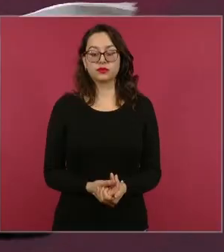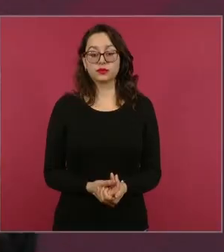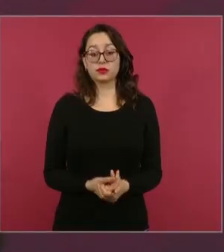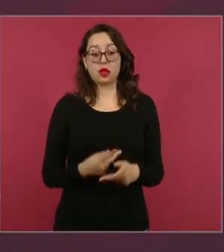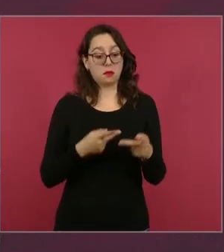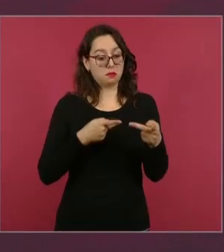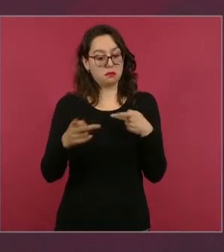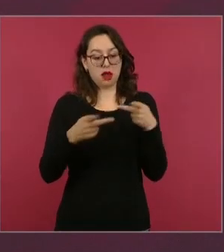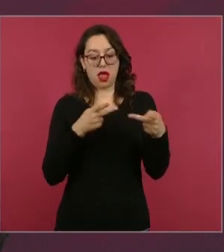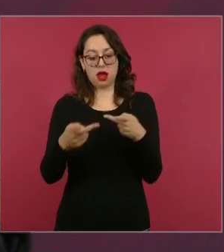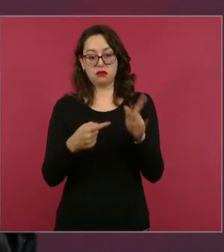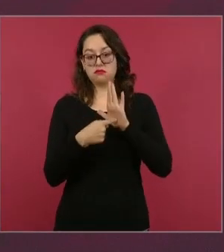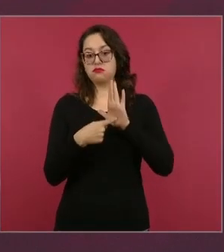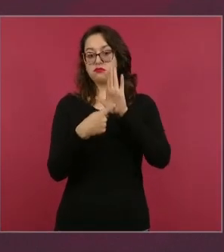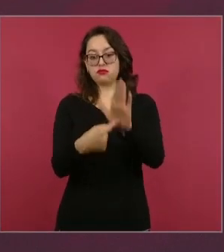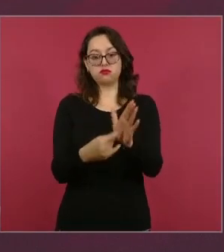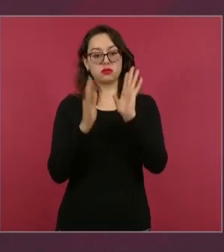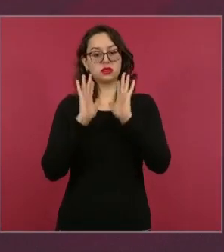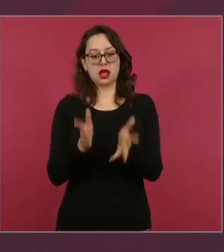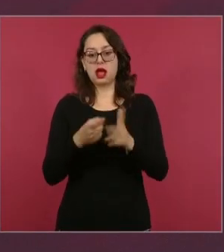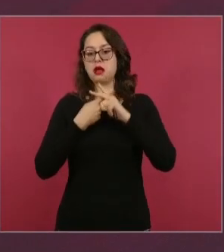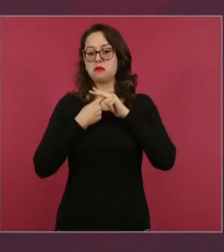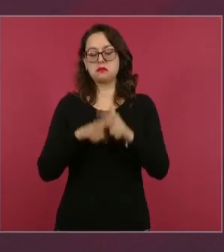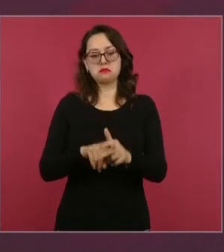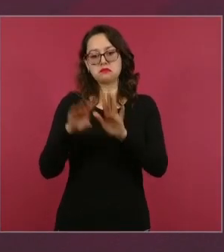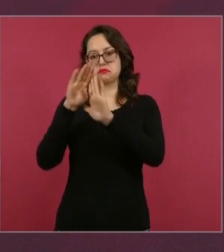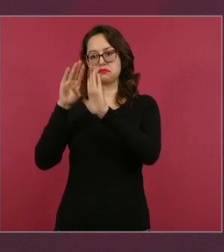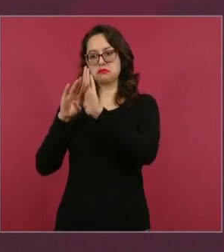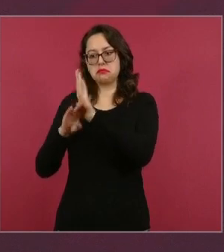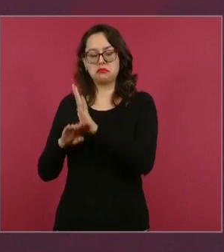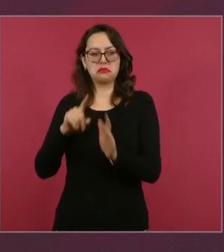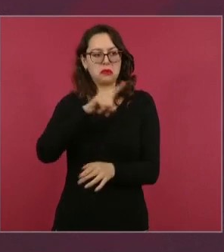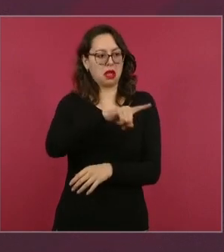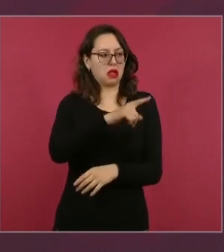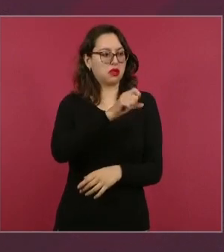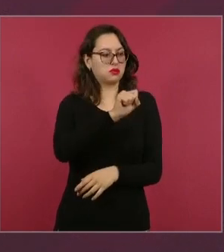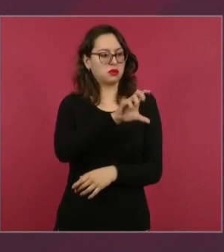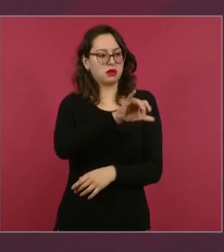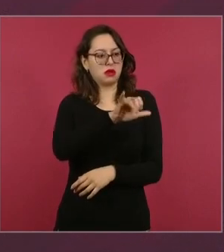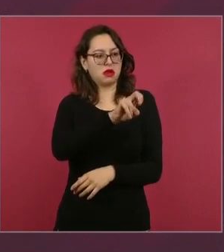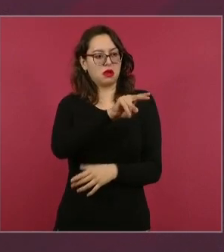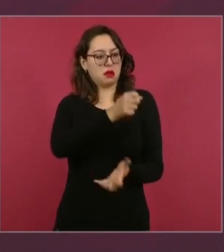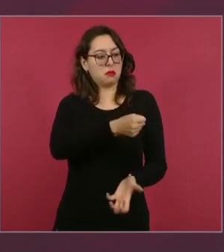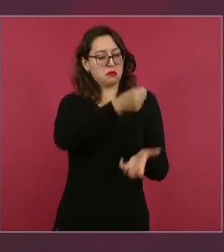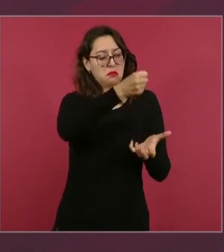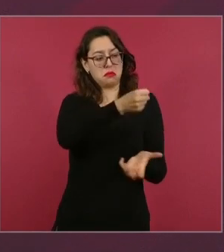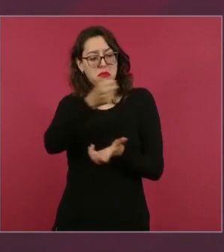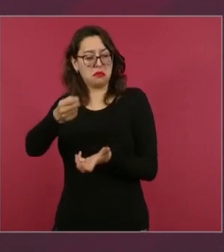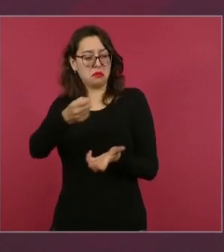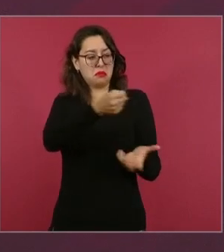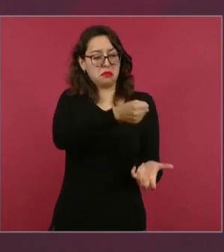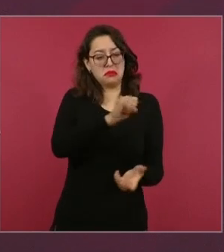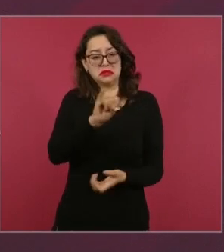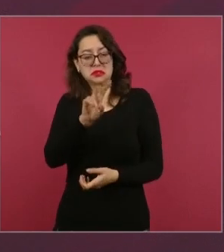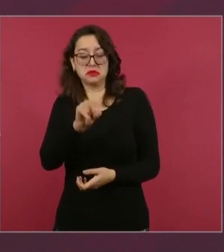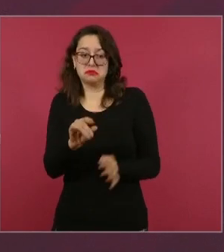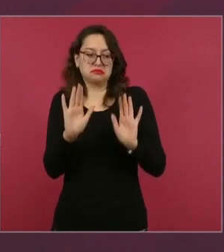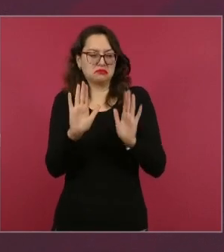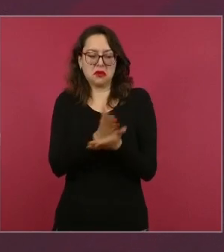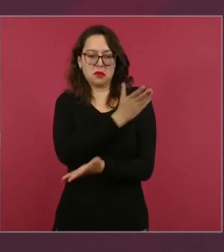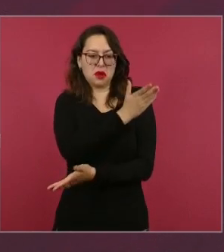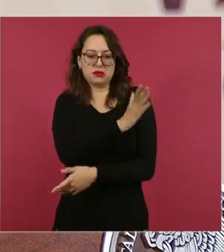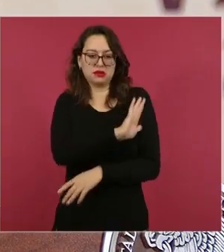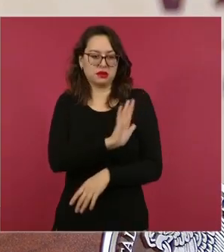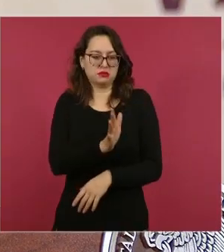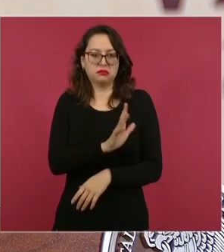en marcha ya se habló por ejemplo con los distribuidores de la